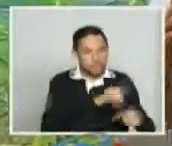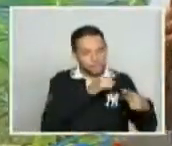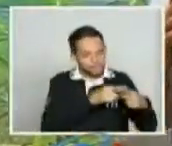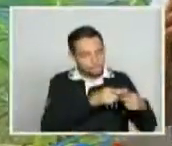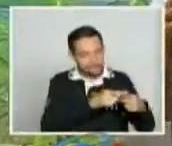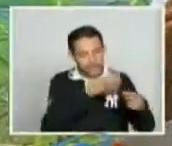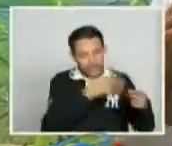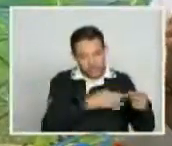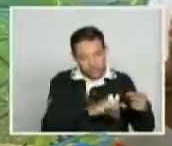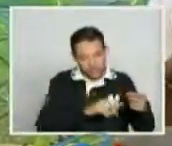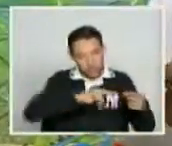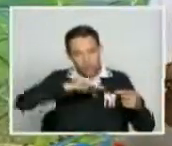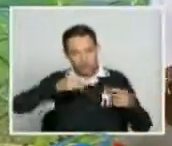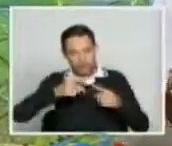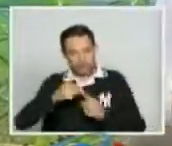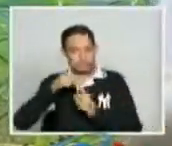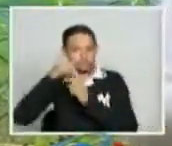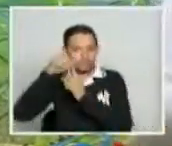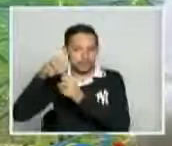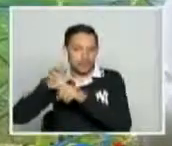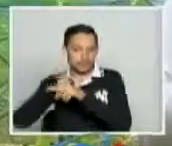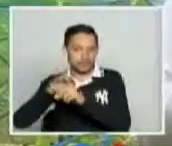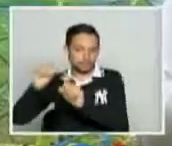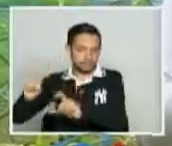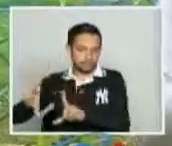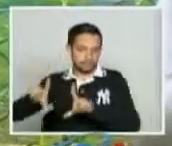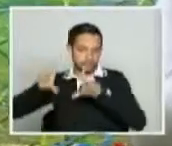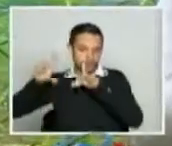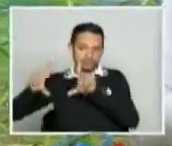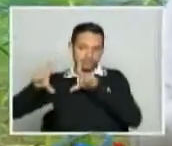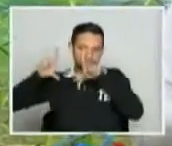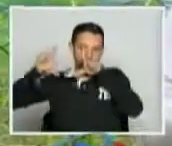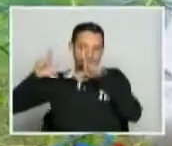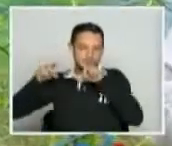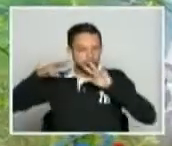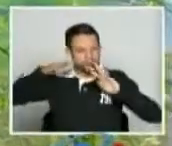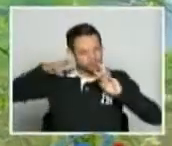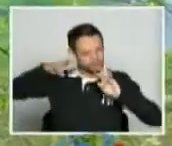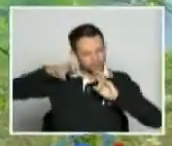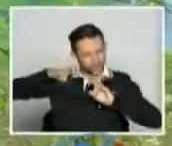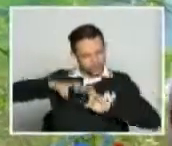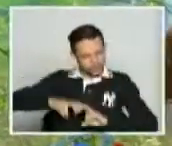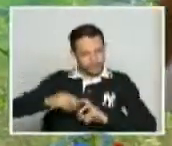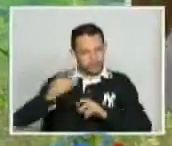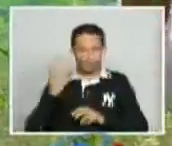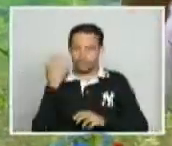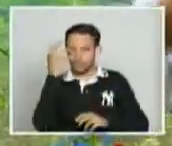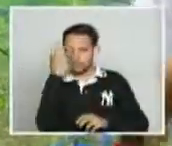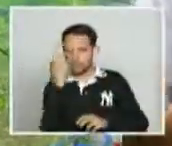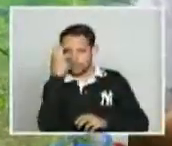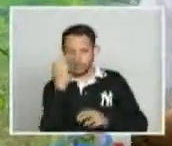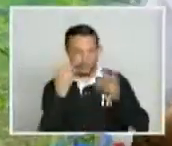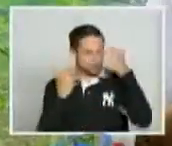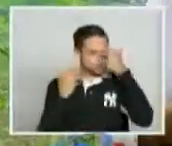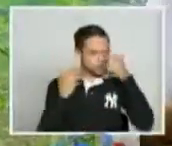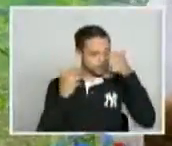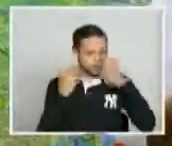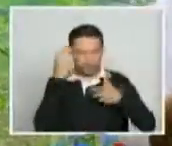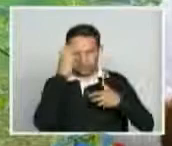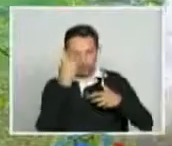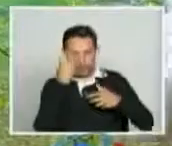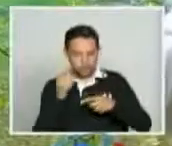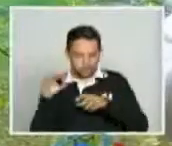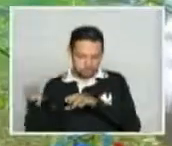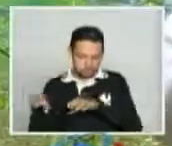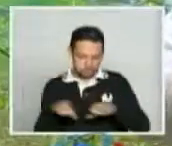hay una especialidad que se llama endocrinología. Y ya se empiezan a hacer exámenes de laboratorio y se toman conductas